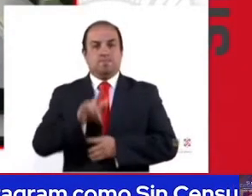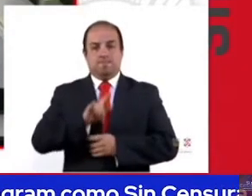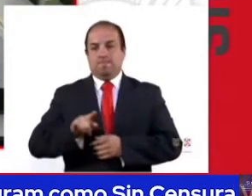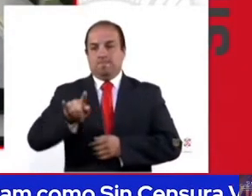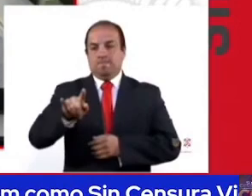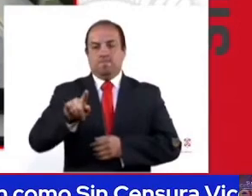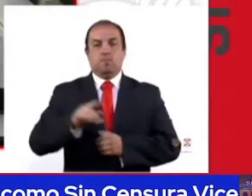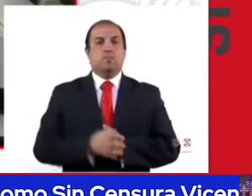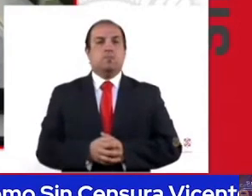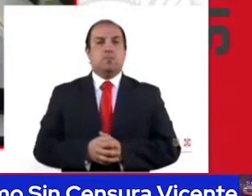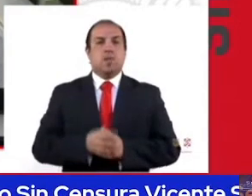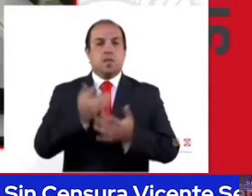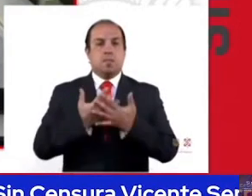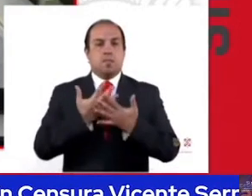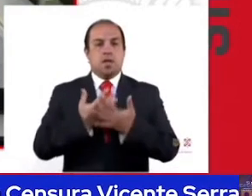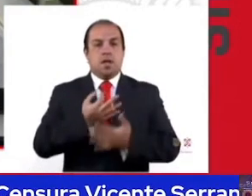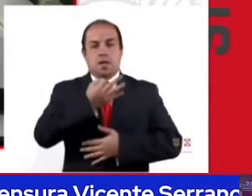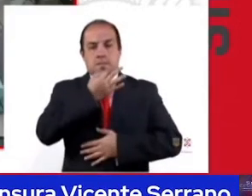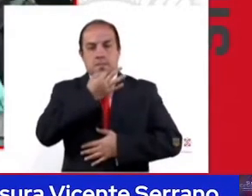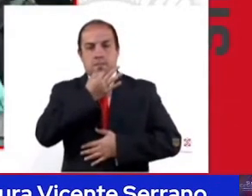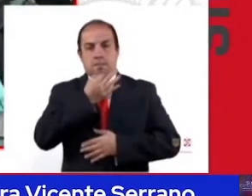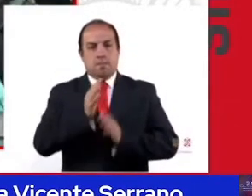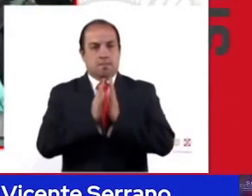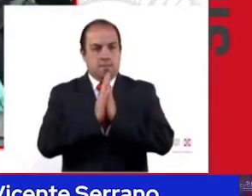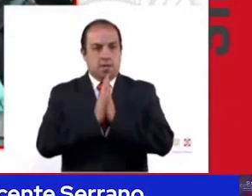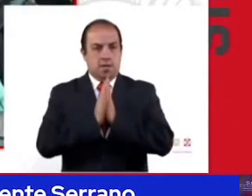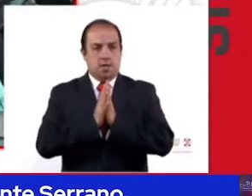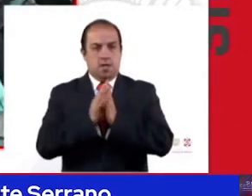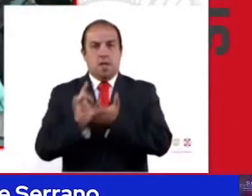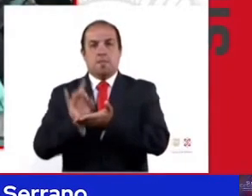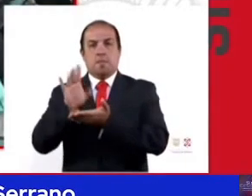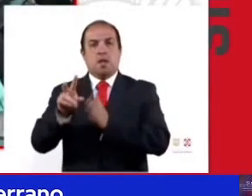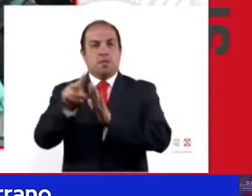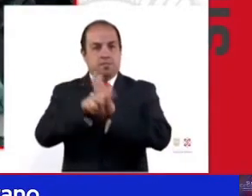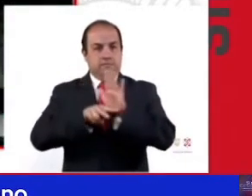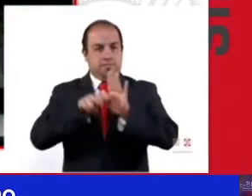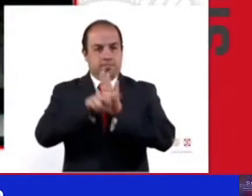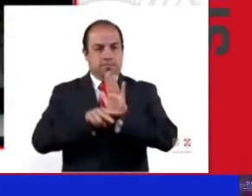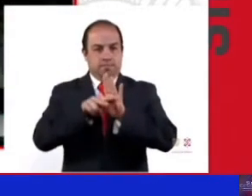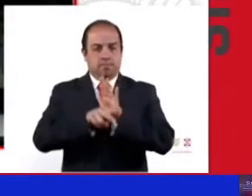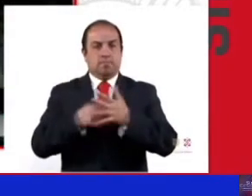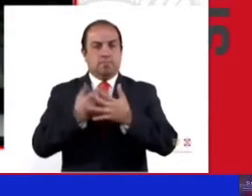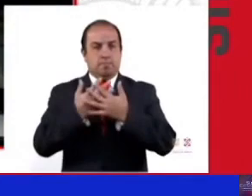Vamos a esperar unos minutos, por favor, para poderles transmitir el video, unos minutos.